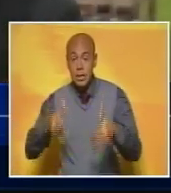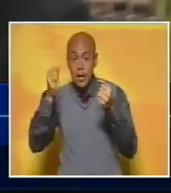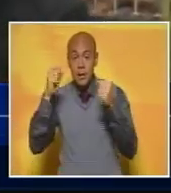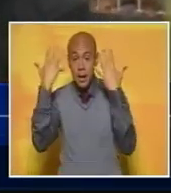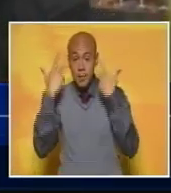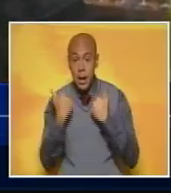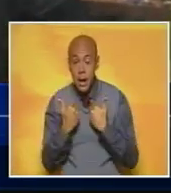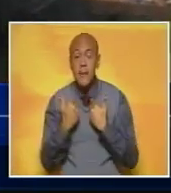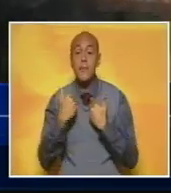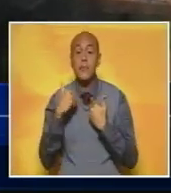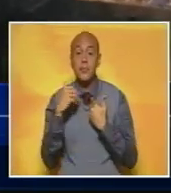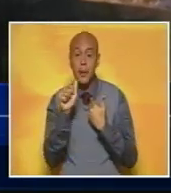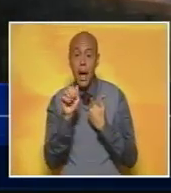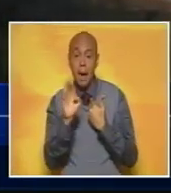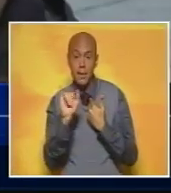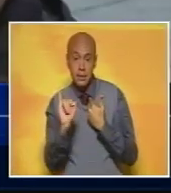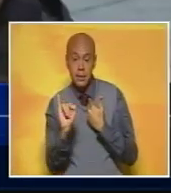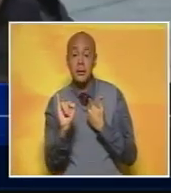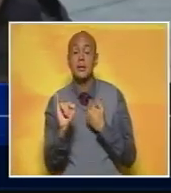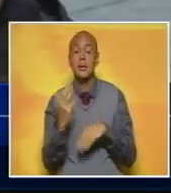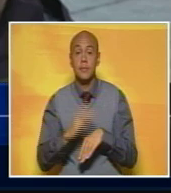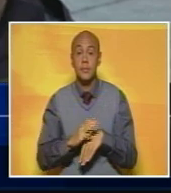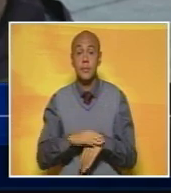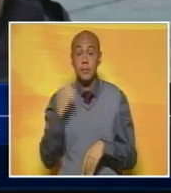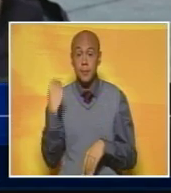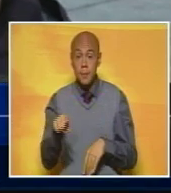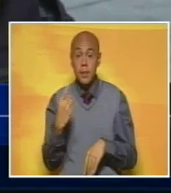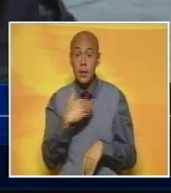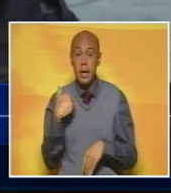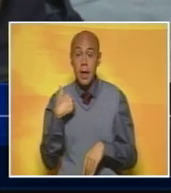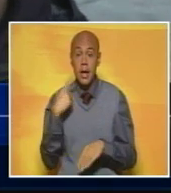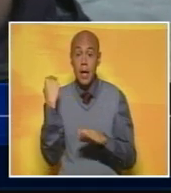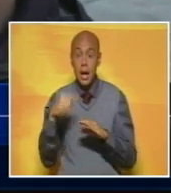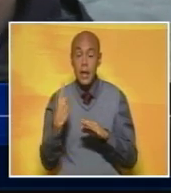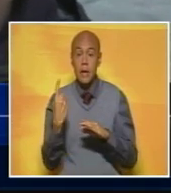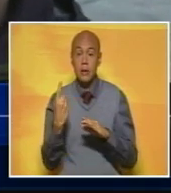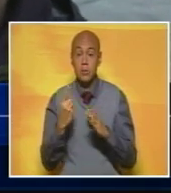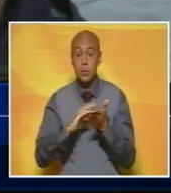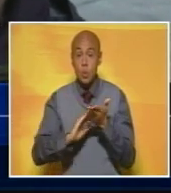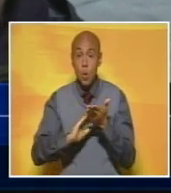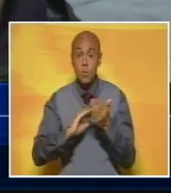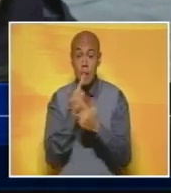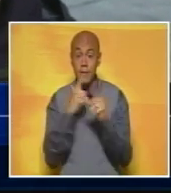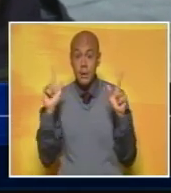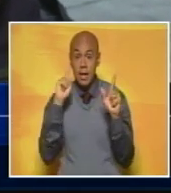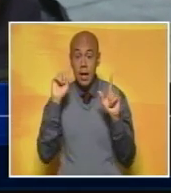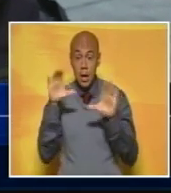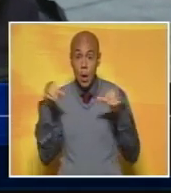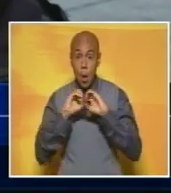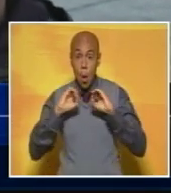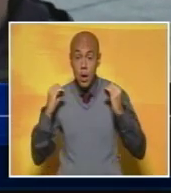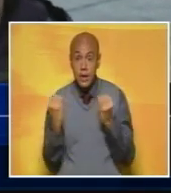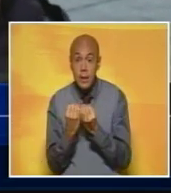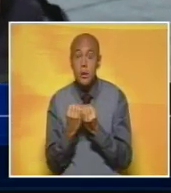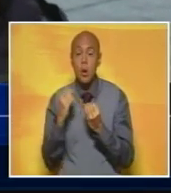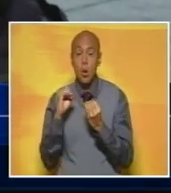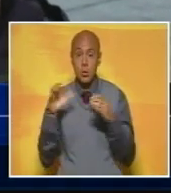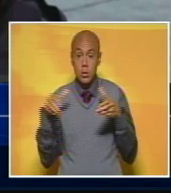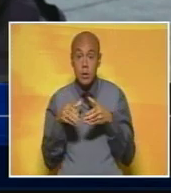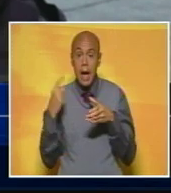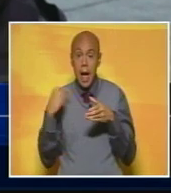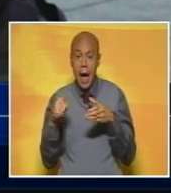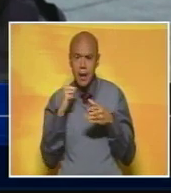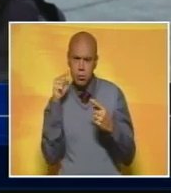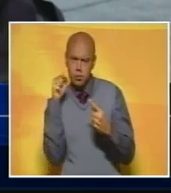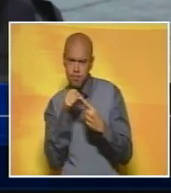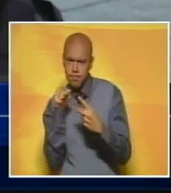Animales, ADI por sus siglas en inglés. Es la Operación Libertad. Esta organización ha rescatado durante esta operación más